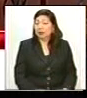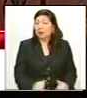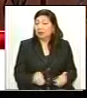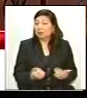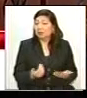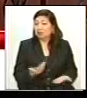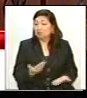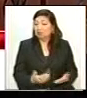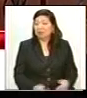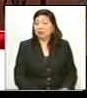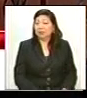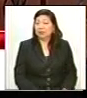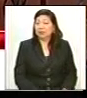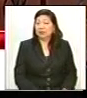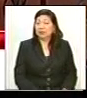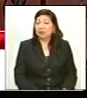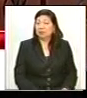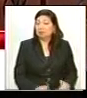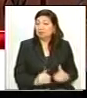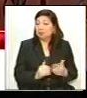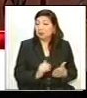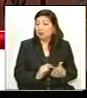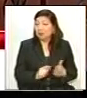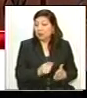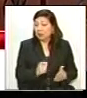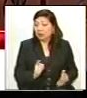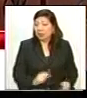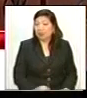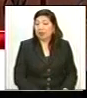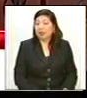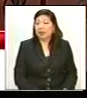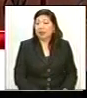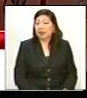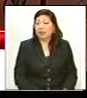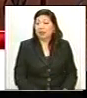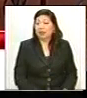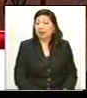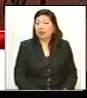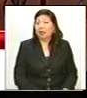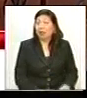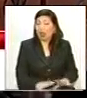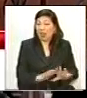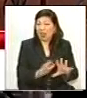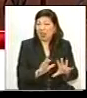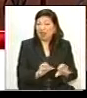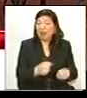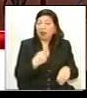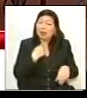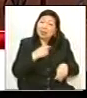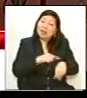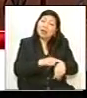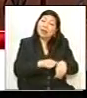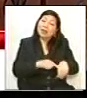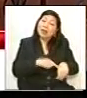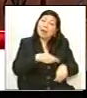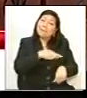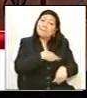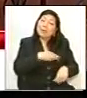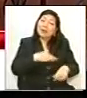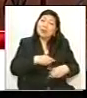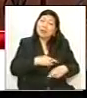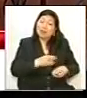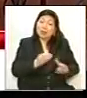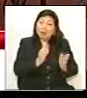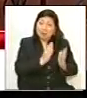acá, y el Ministerio, bien, gracias. ¿O ustedes han evaluado que hay un retraso en el Ministerio Público en